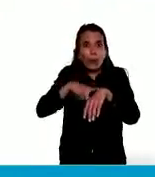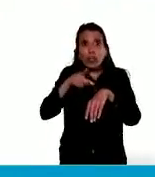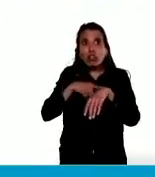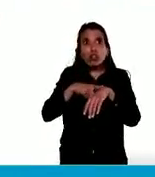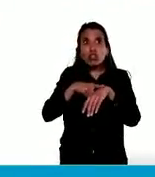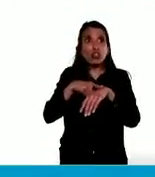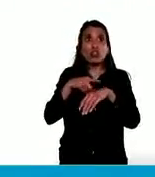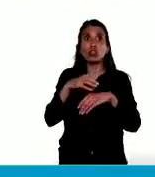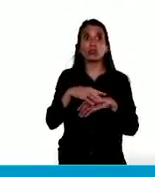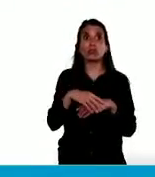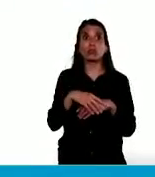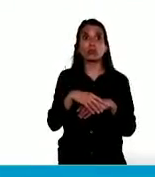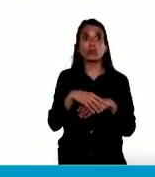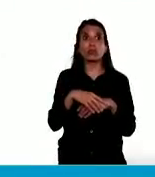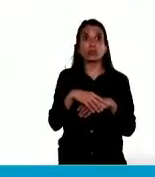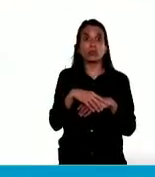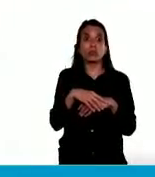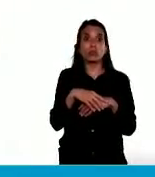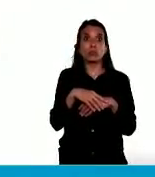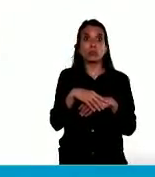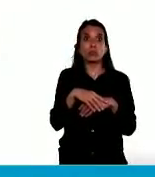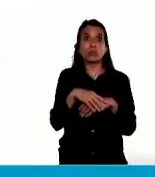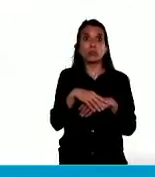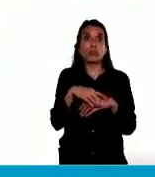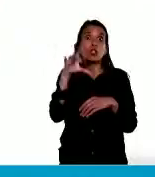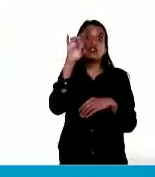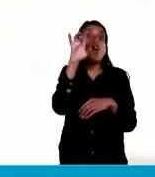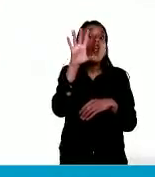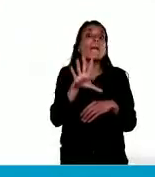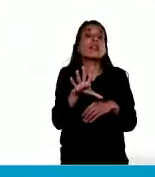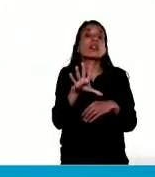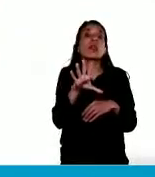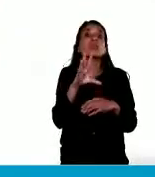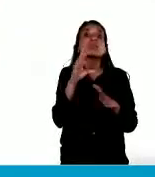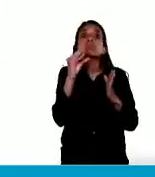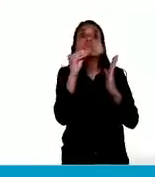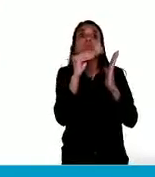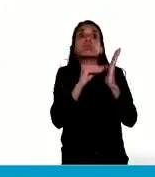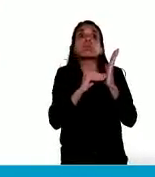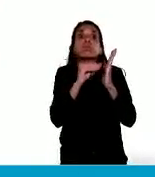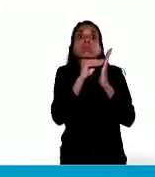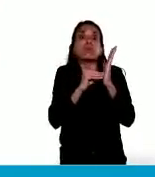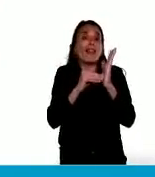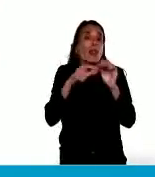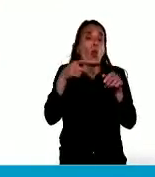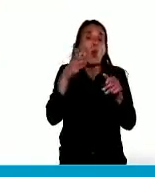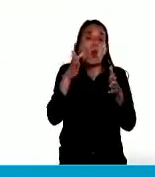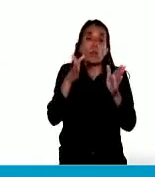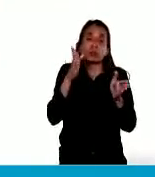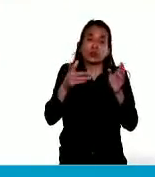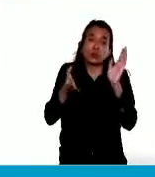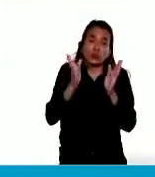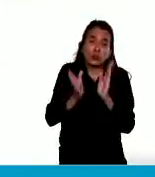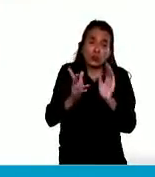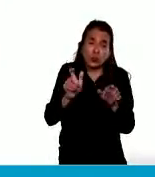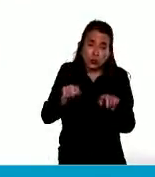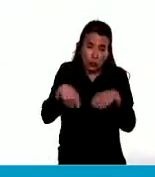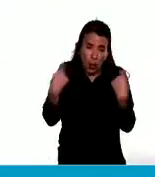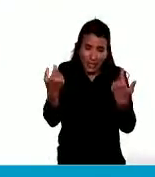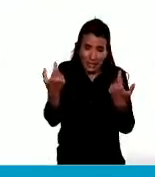cuando solamente se mencionó que el ejercicio era una violencia desmedida sobre su